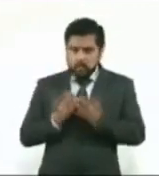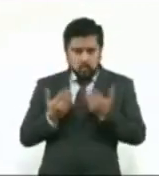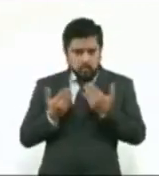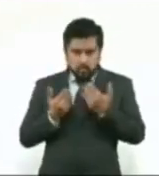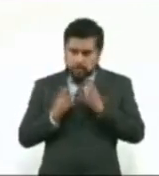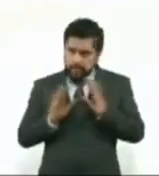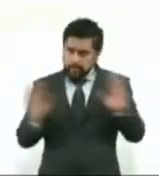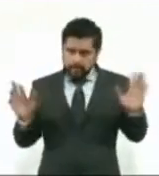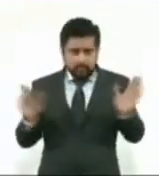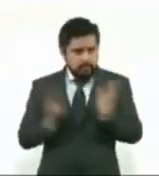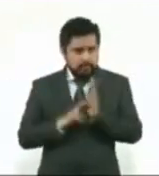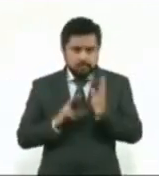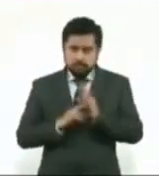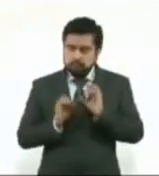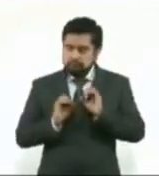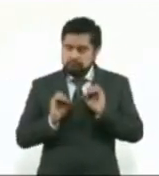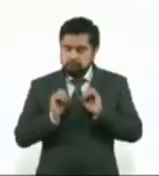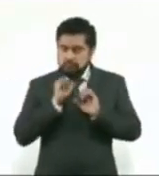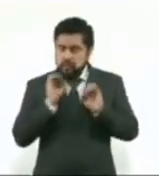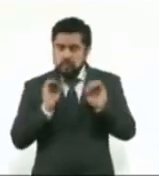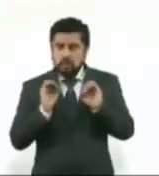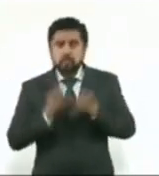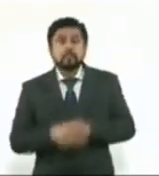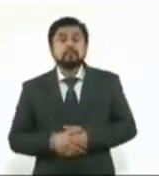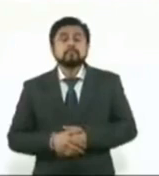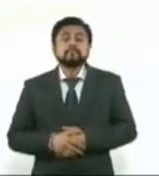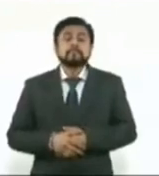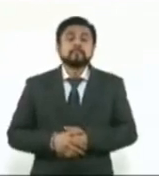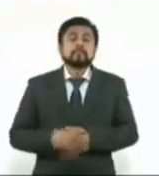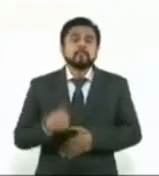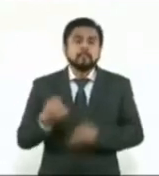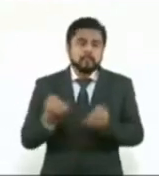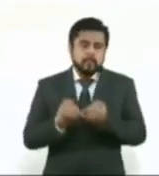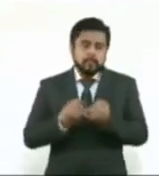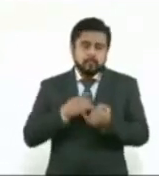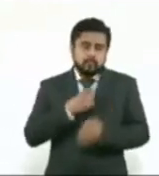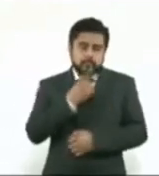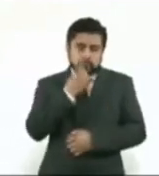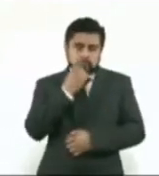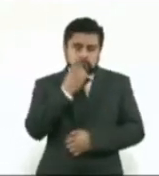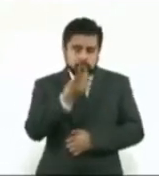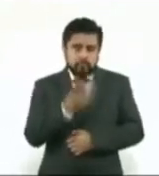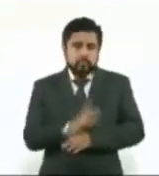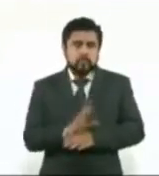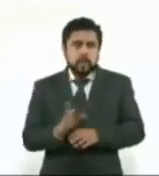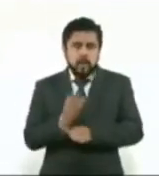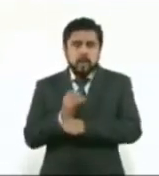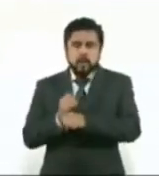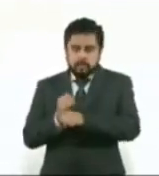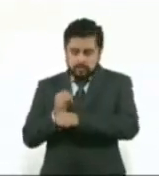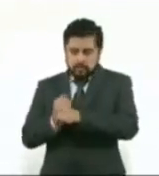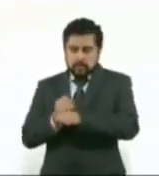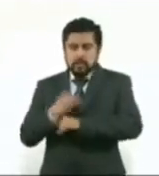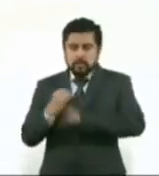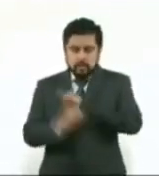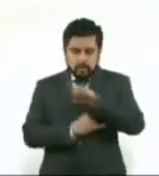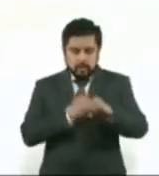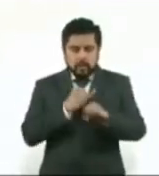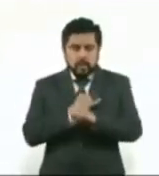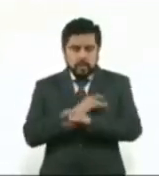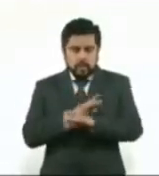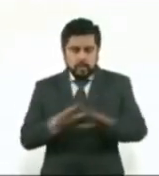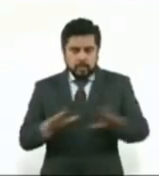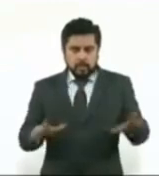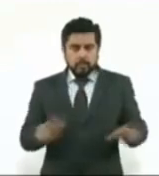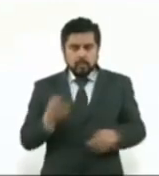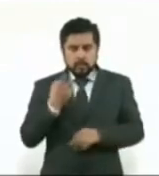ninguna alerta en este sentido. Y también hay que decir que aún hay investigaciones a nivel internacional